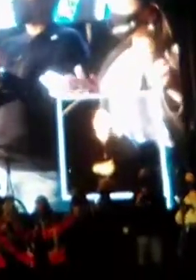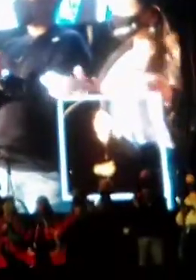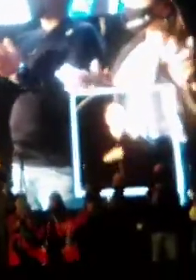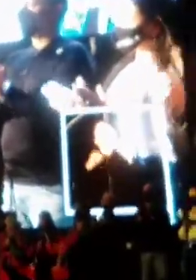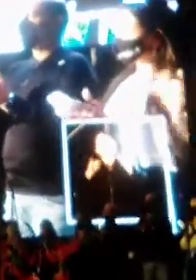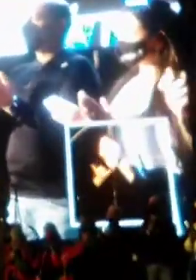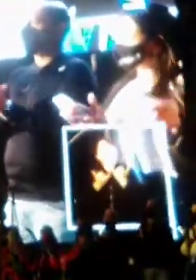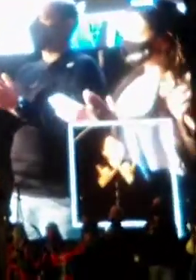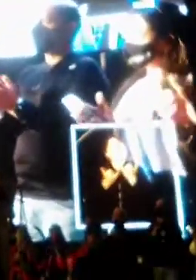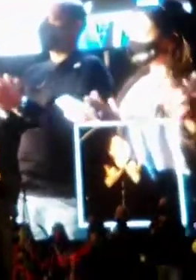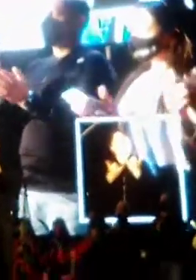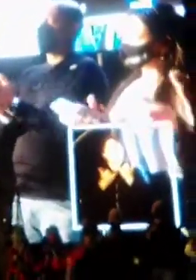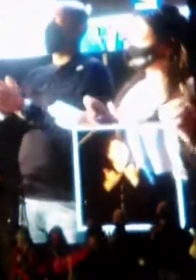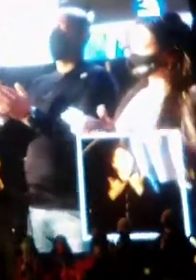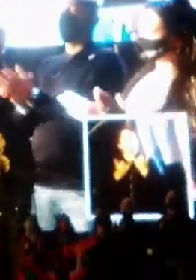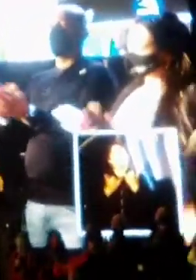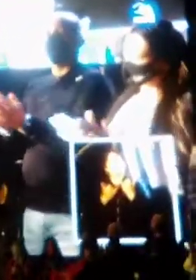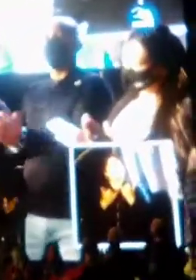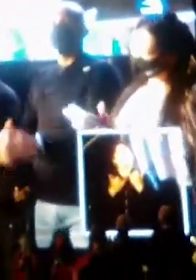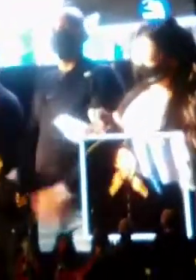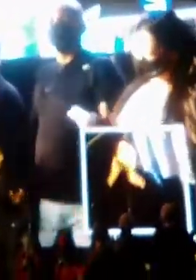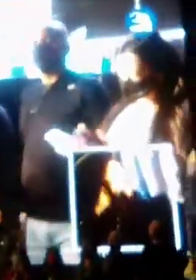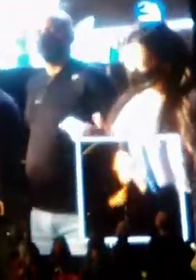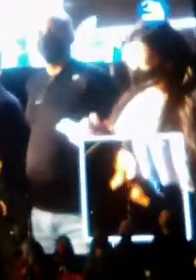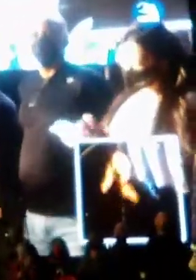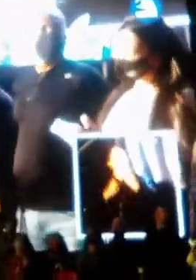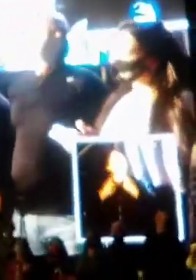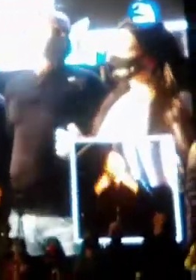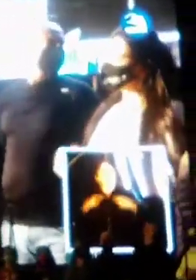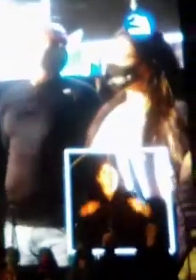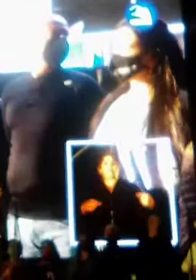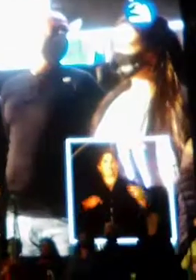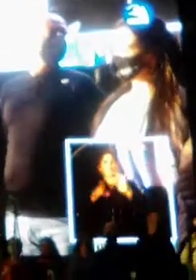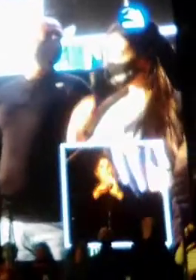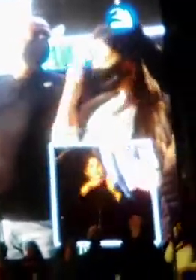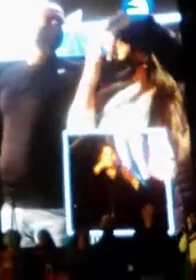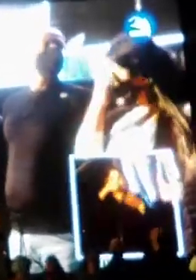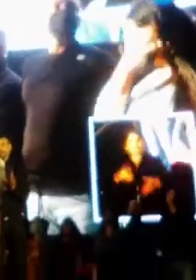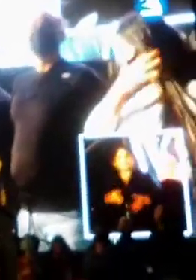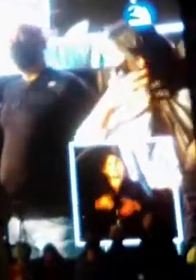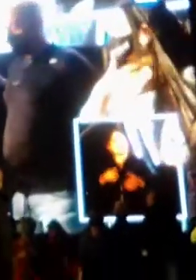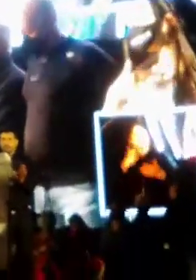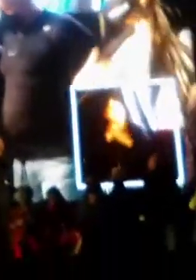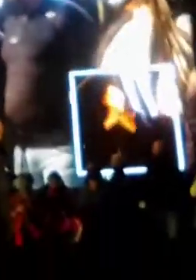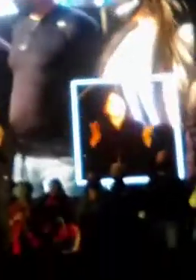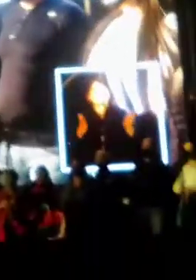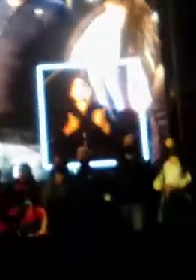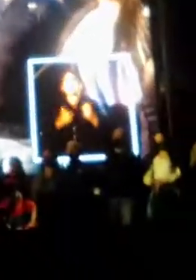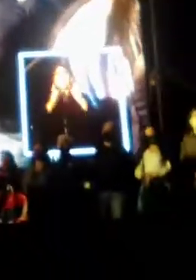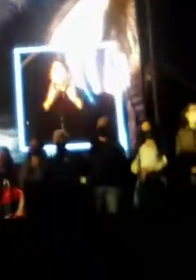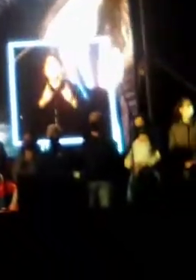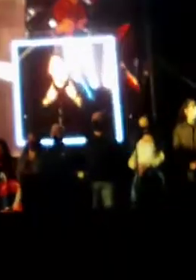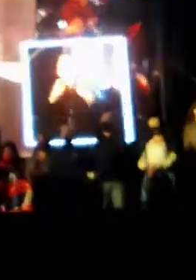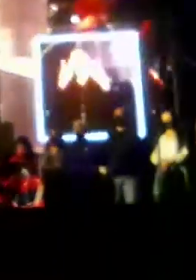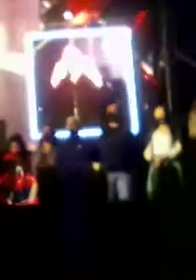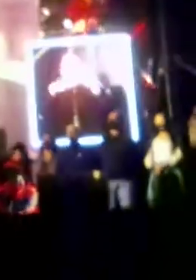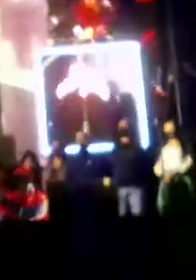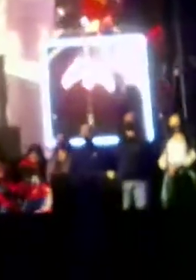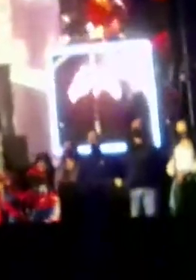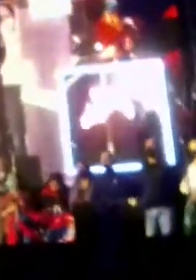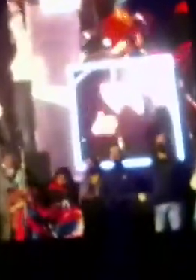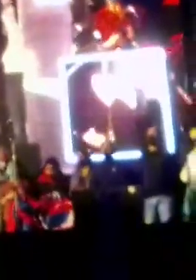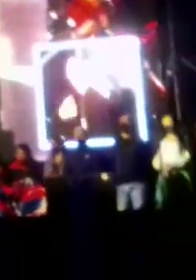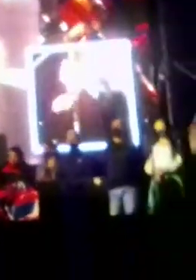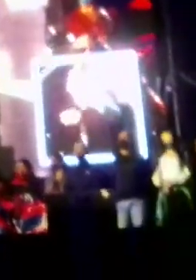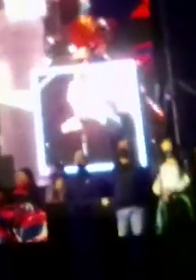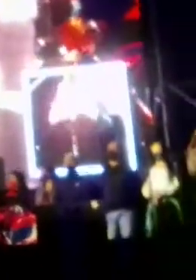Hemos recorrido algunos aspectos de la LUC. Esta recorrida da cuenta que la misma aborda temas muy diversos, pero todas